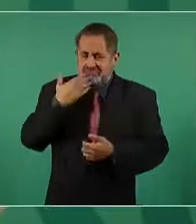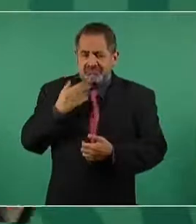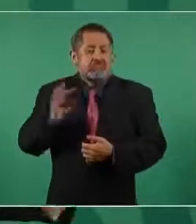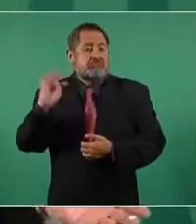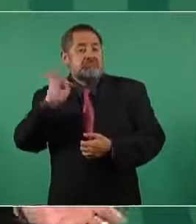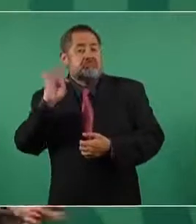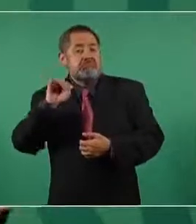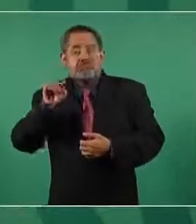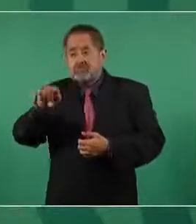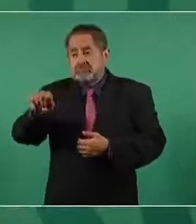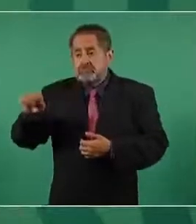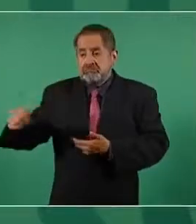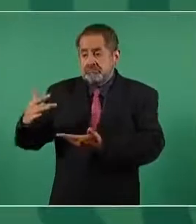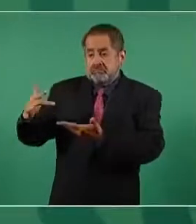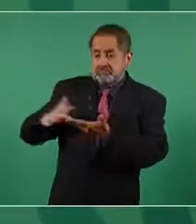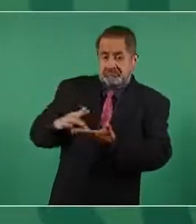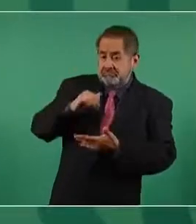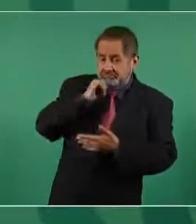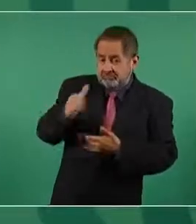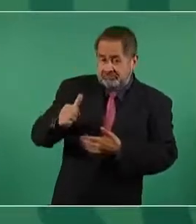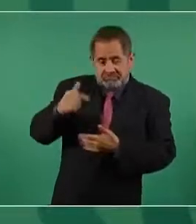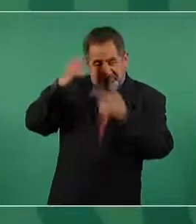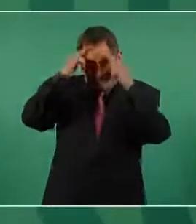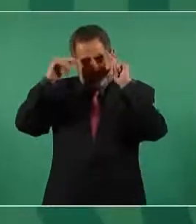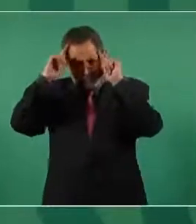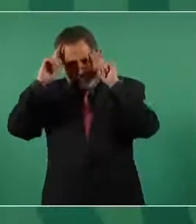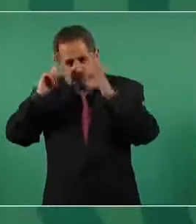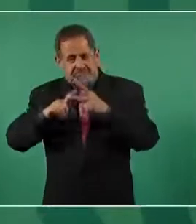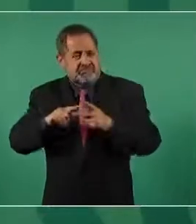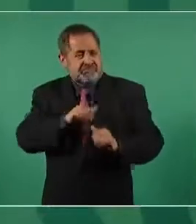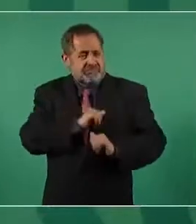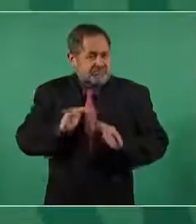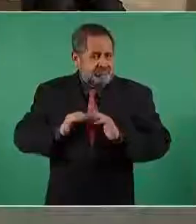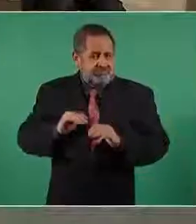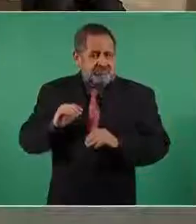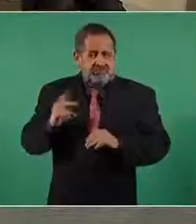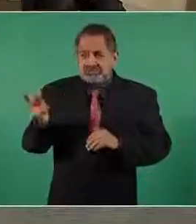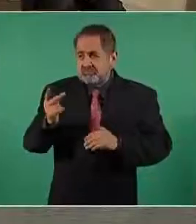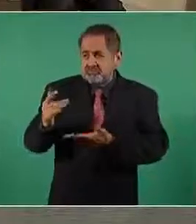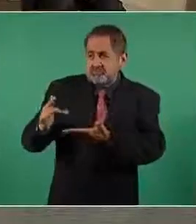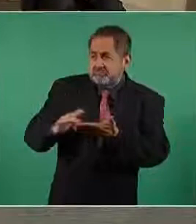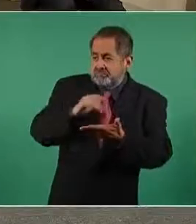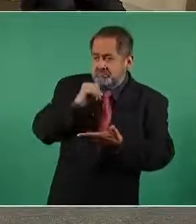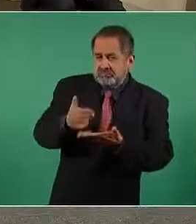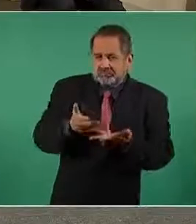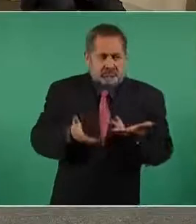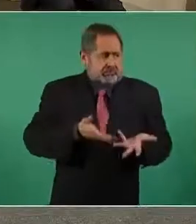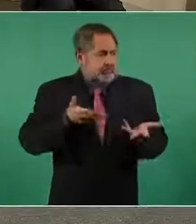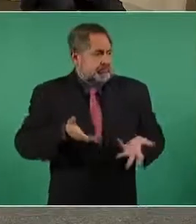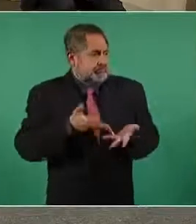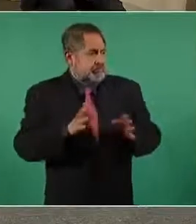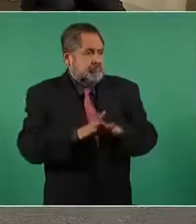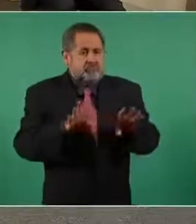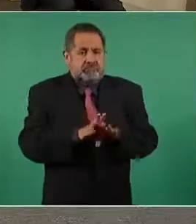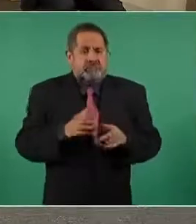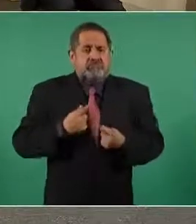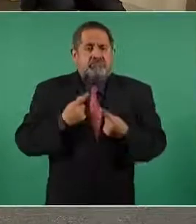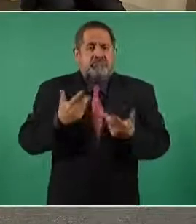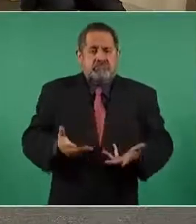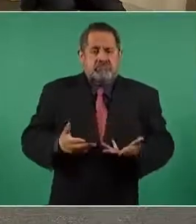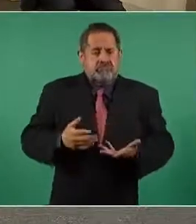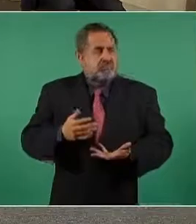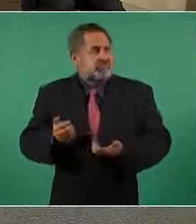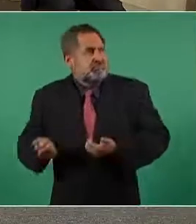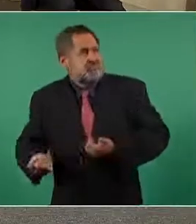sin el apoyo de la Secretaría de Marina, sin el apoyo de la Secretaría de la Defensa, para distribuir más